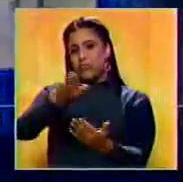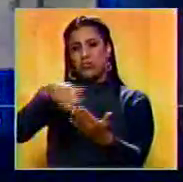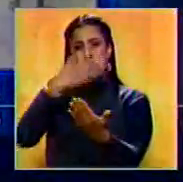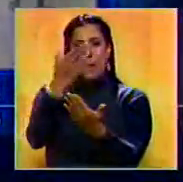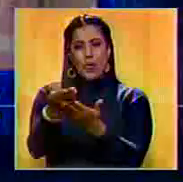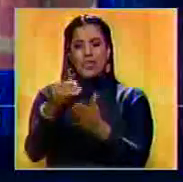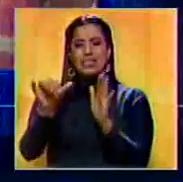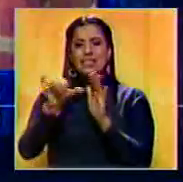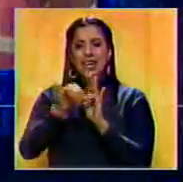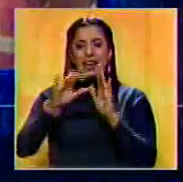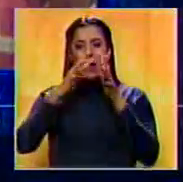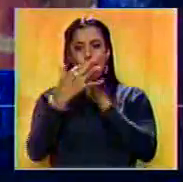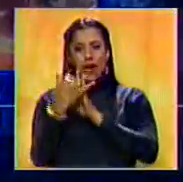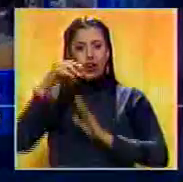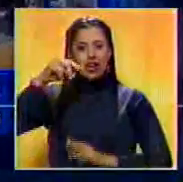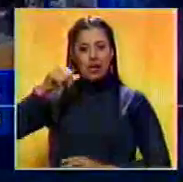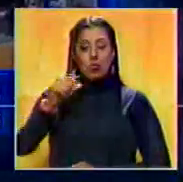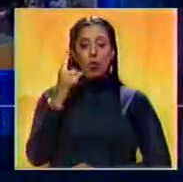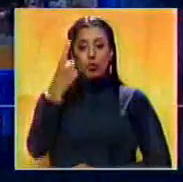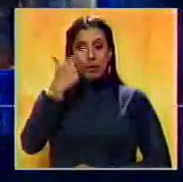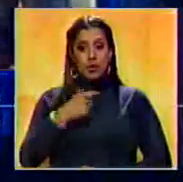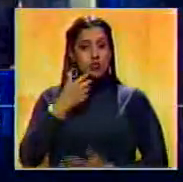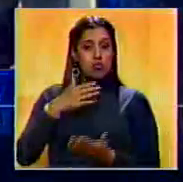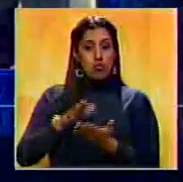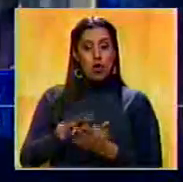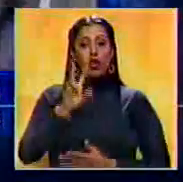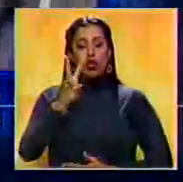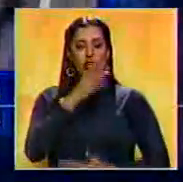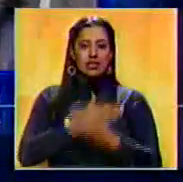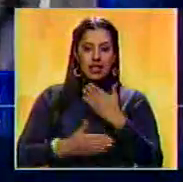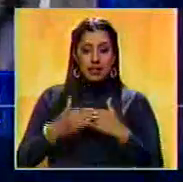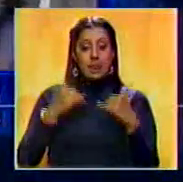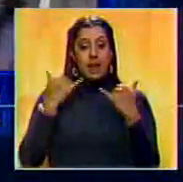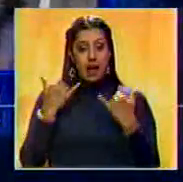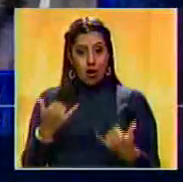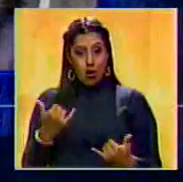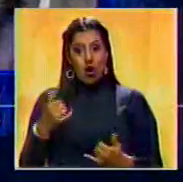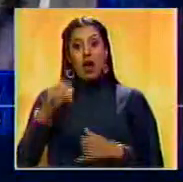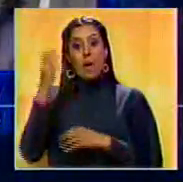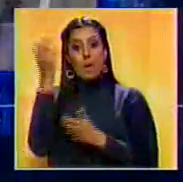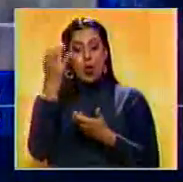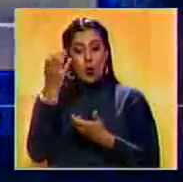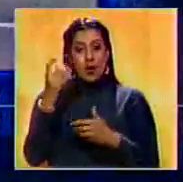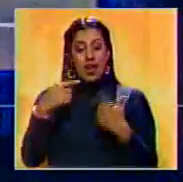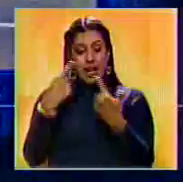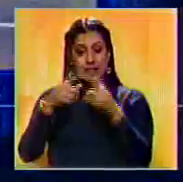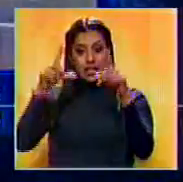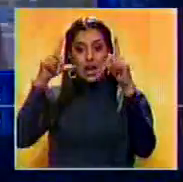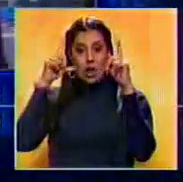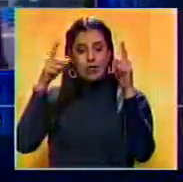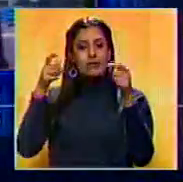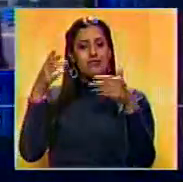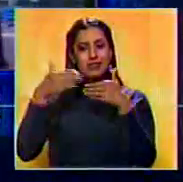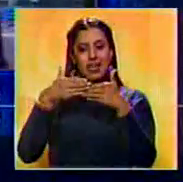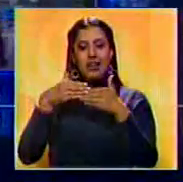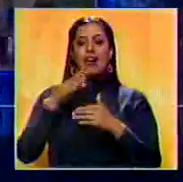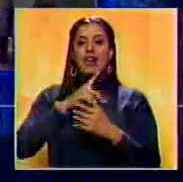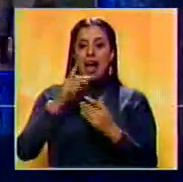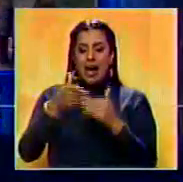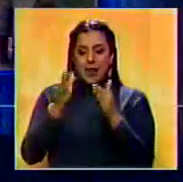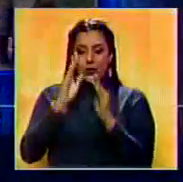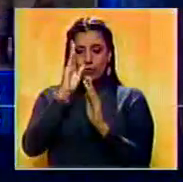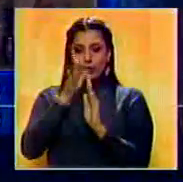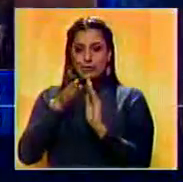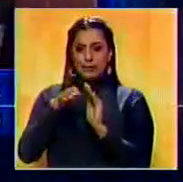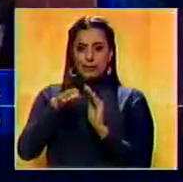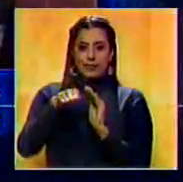limón dejando una persona fallecida y dos lesionadas las autoridades bomberiles informaron que el paso hacia la guaira está restringido y solo habilitaron un